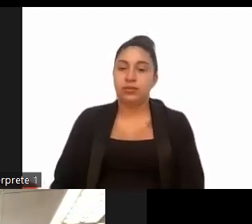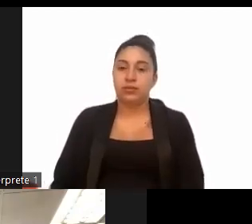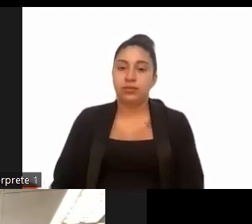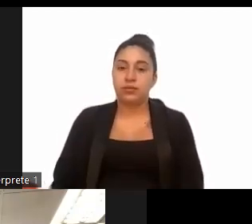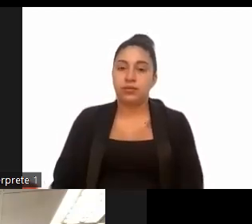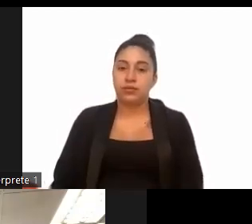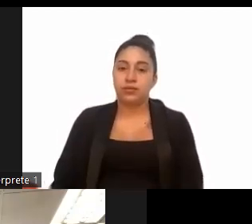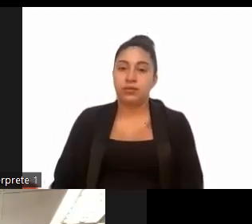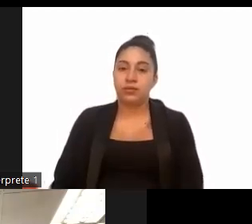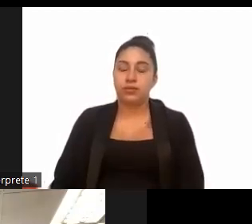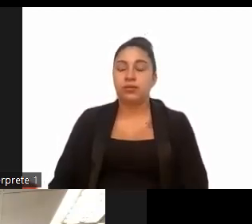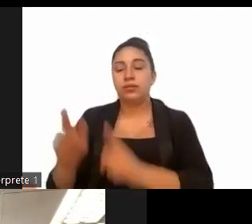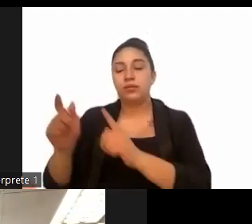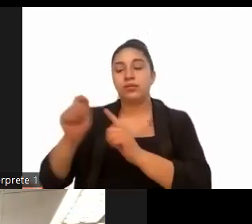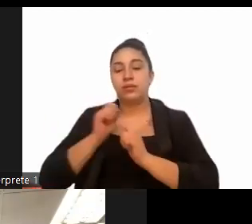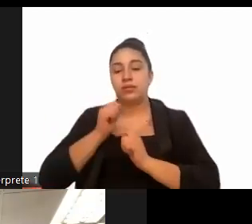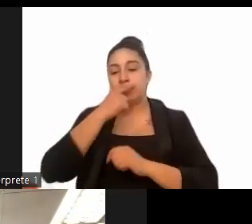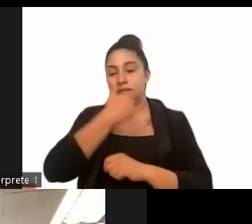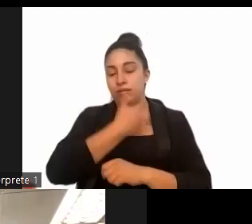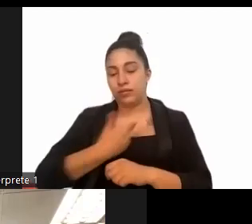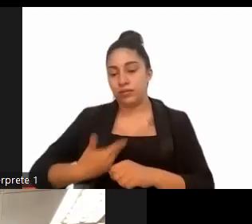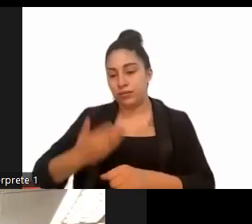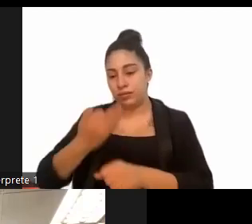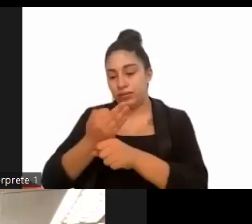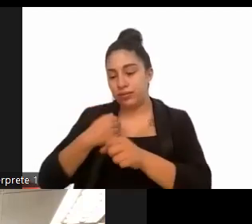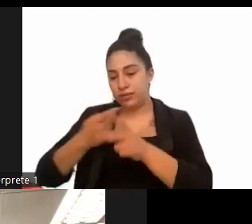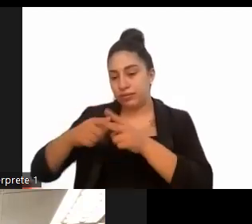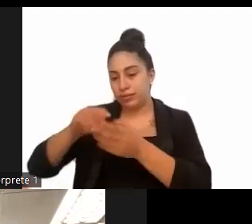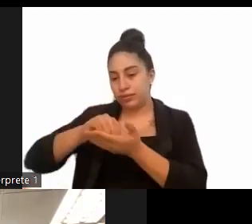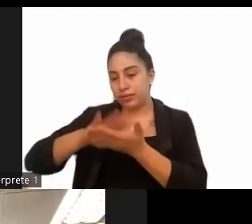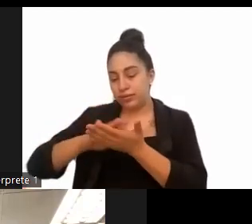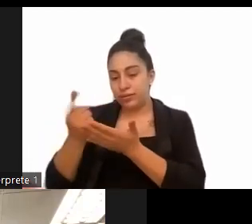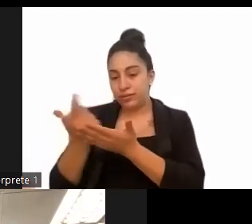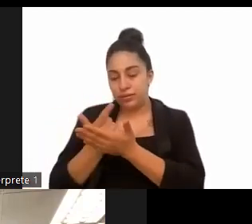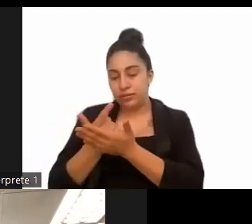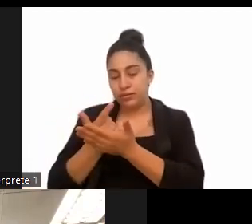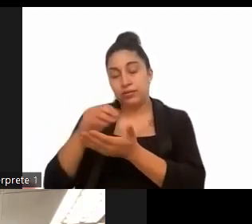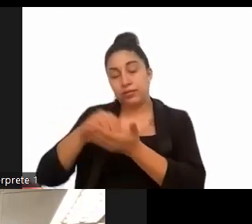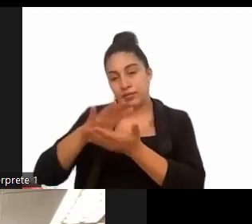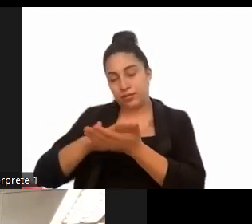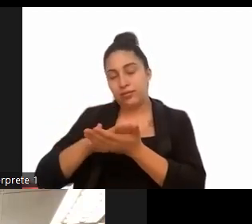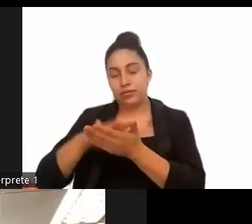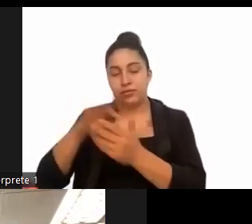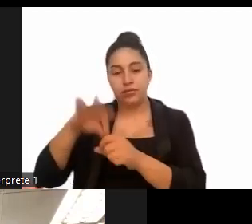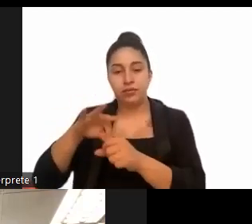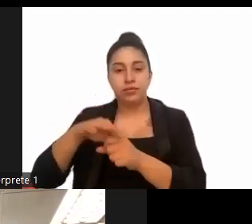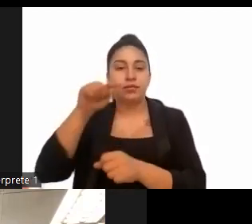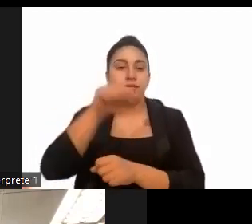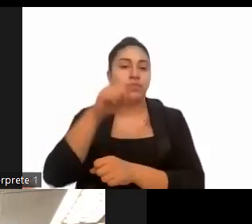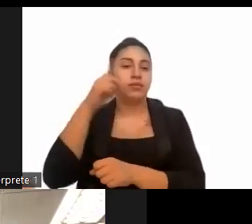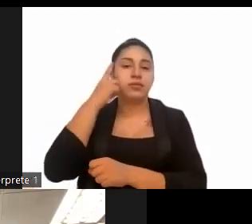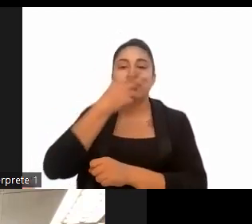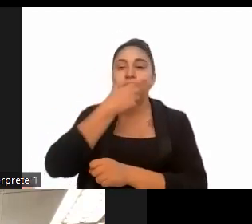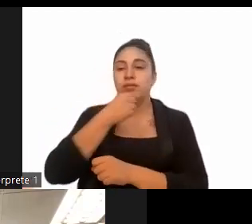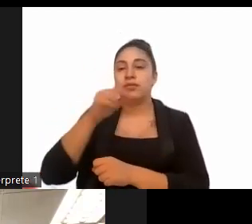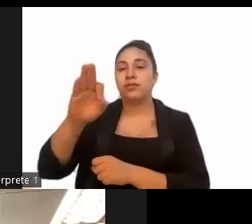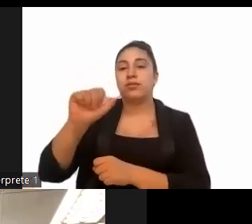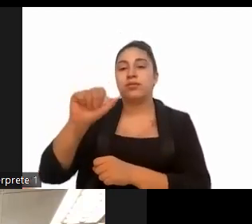Por instrucciones de la presidencia se procede a recoger la votación nominal. Diputado Manuel Fausto Zamorano.